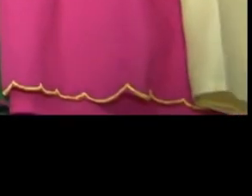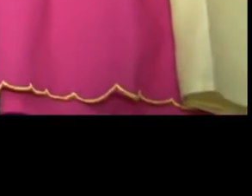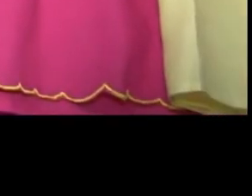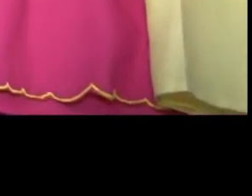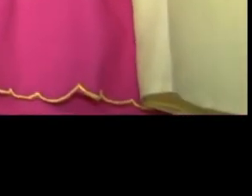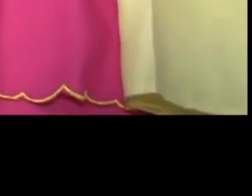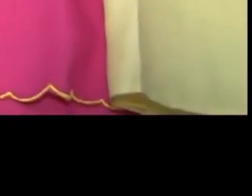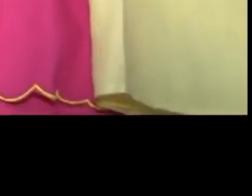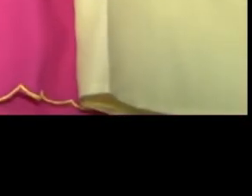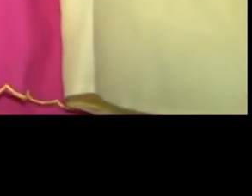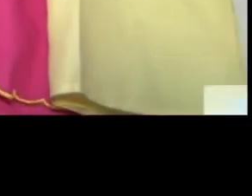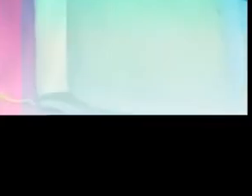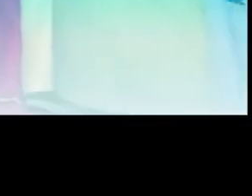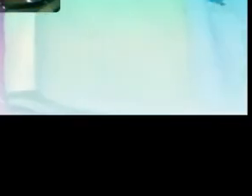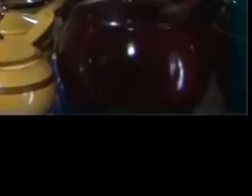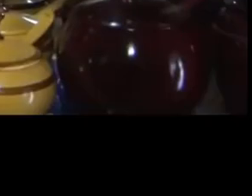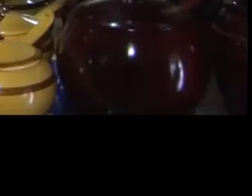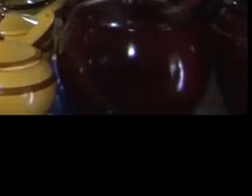y